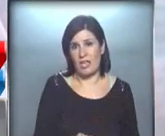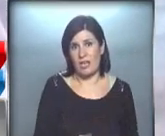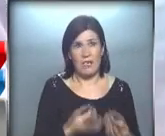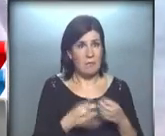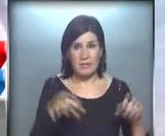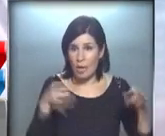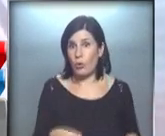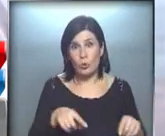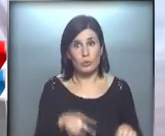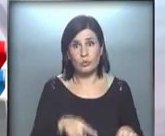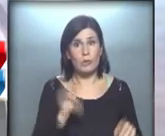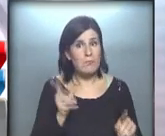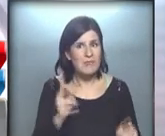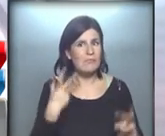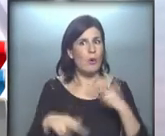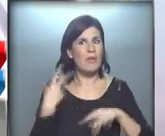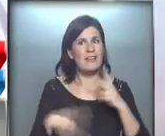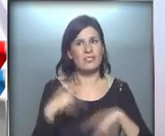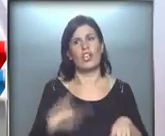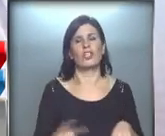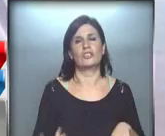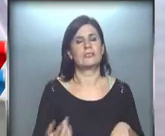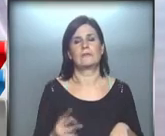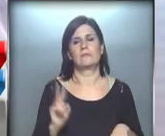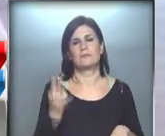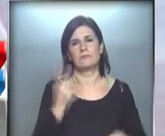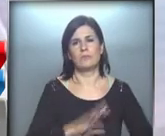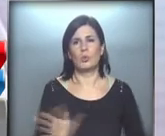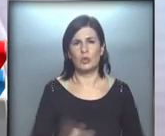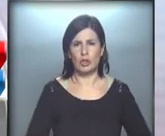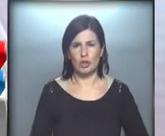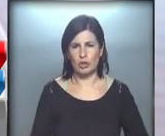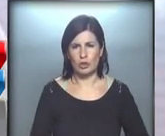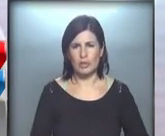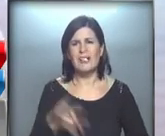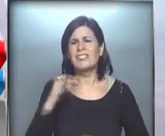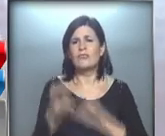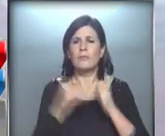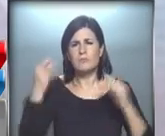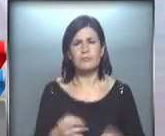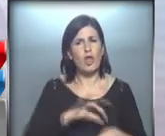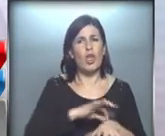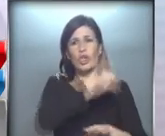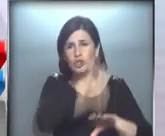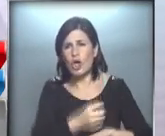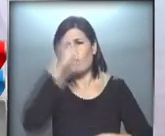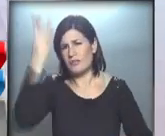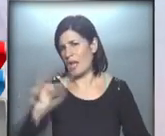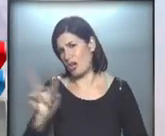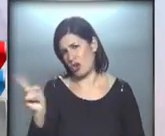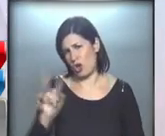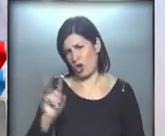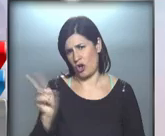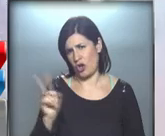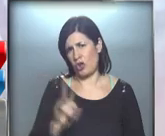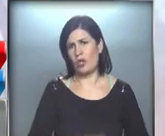sometido a una intervención quirúrgica en el momento en el que perdió la vida. Reiteramos que se trata de información extraoficial, habida cuenta que el Sanatorio de la Trinidad